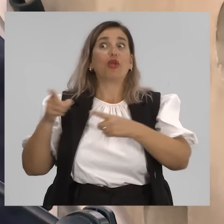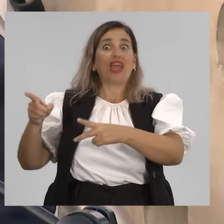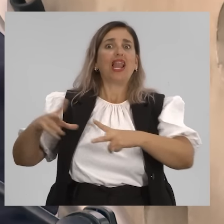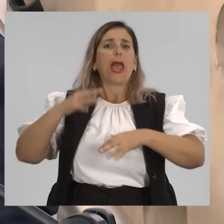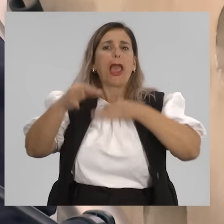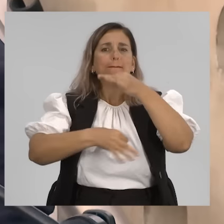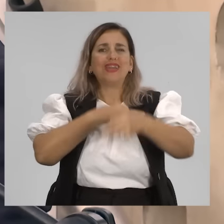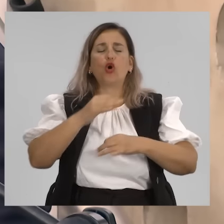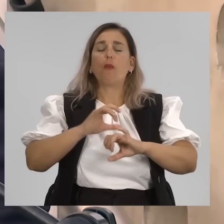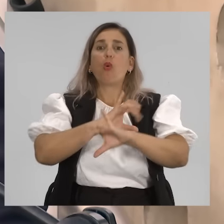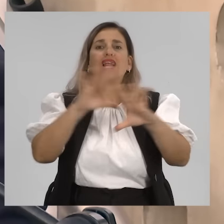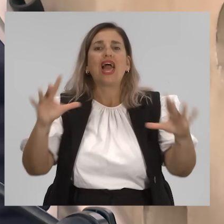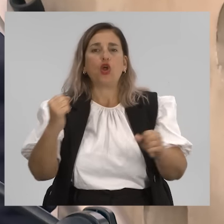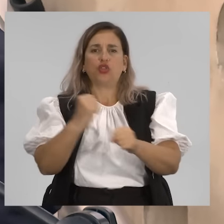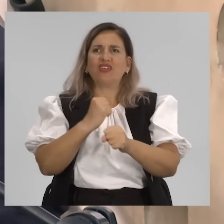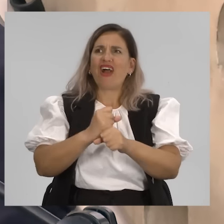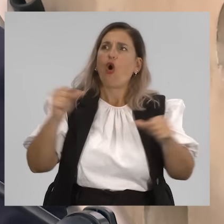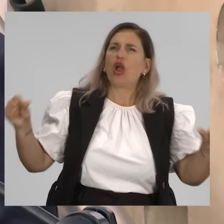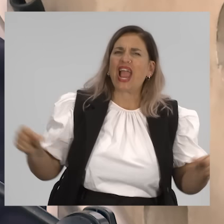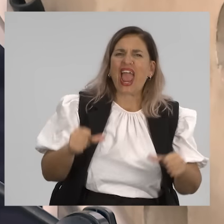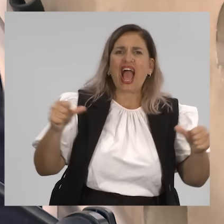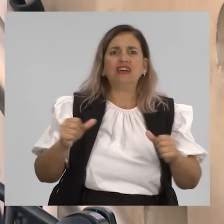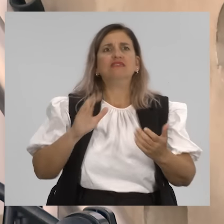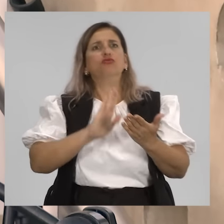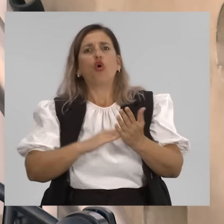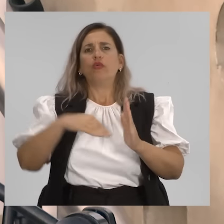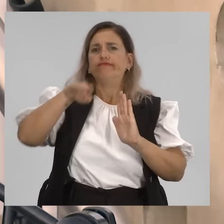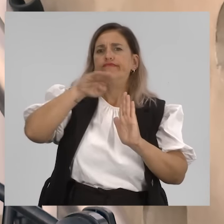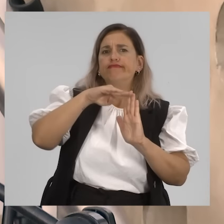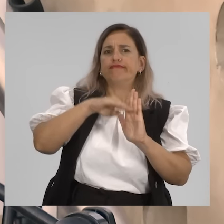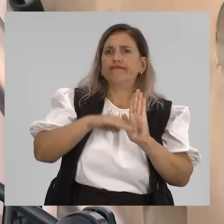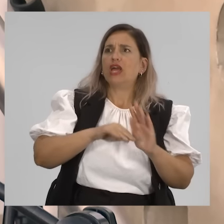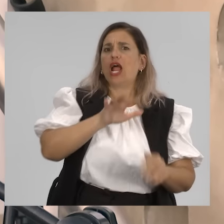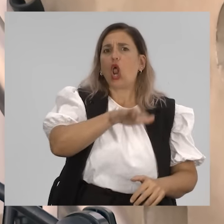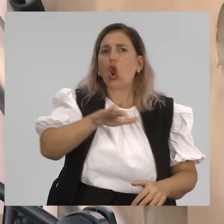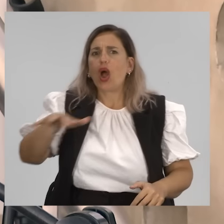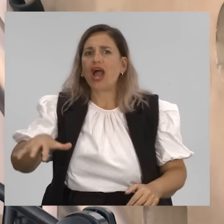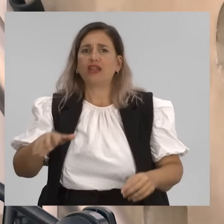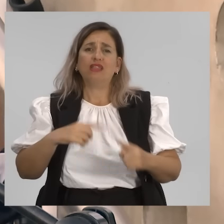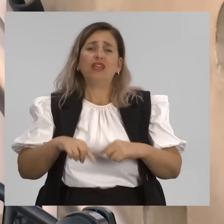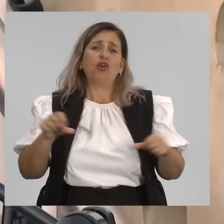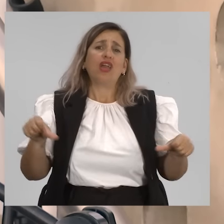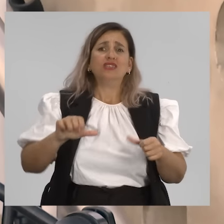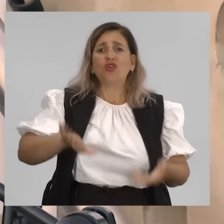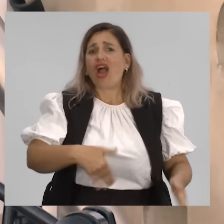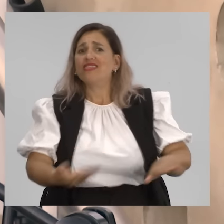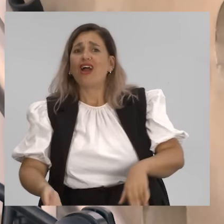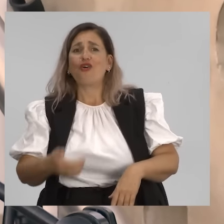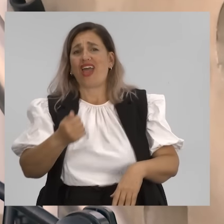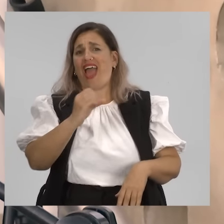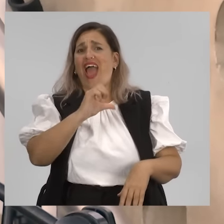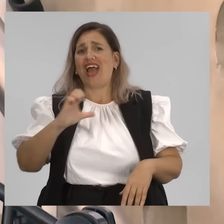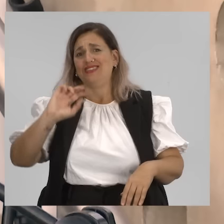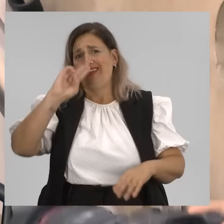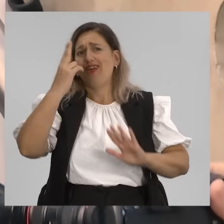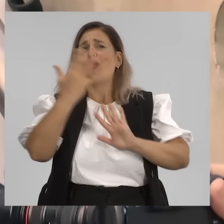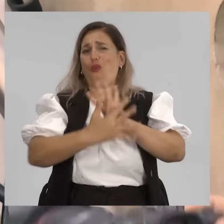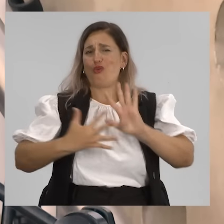se hace, sino que hace una enumeración territorial y geográfica de lo que ha hecho ACE a lo largo y